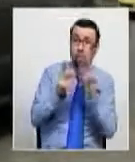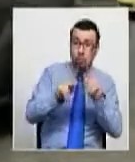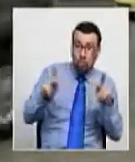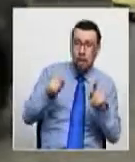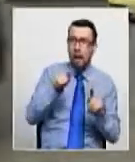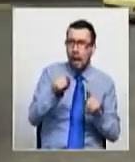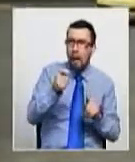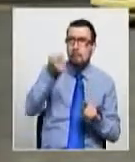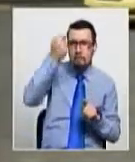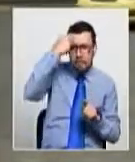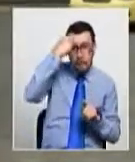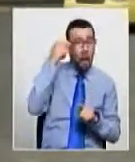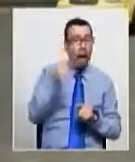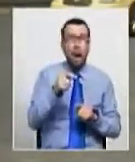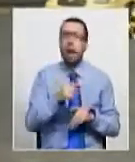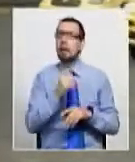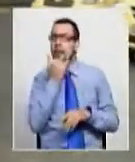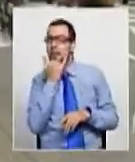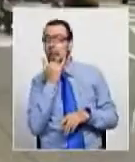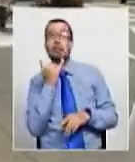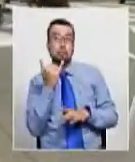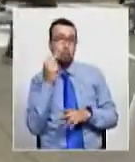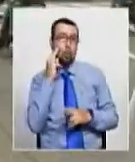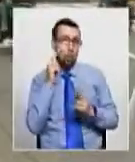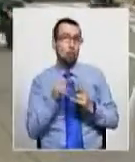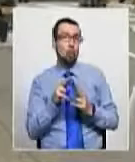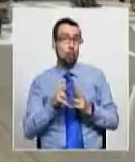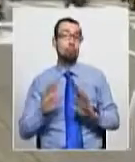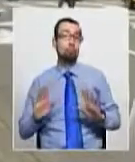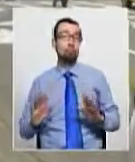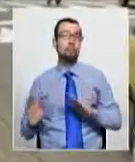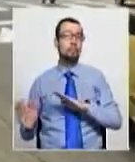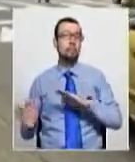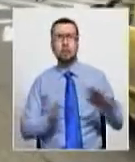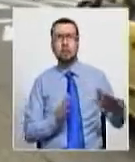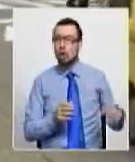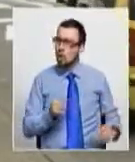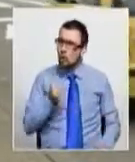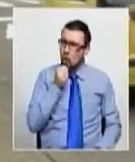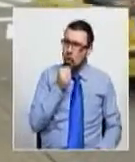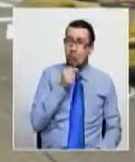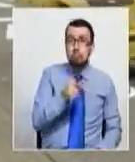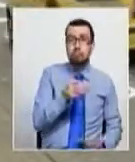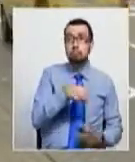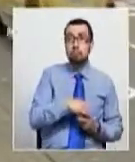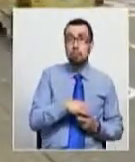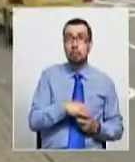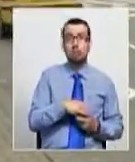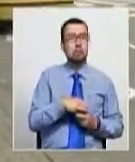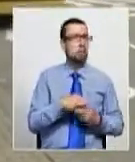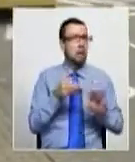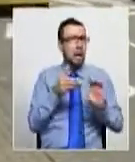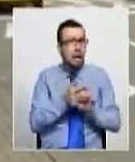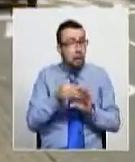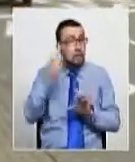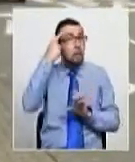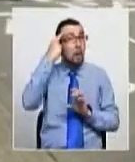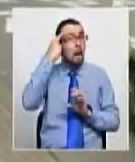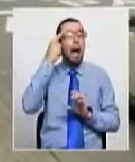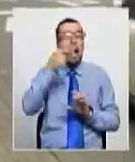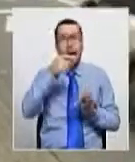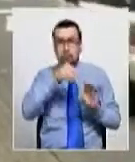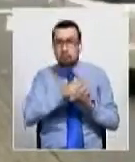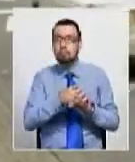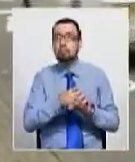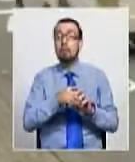tanto el pueblo de todo lo que pasa en nuestro país pues más que todos los noticieros y que en canales de opinión redes de opinión